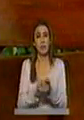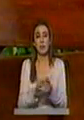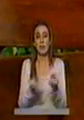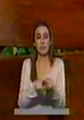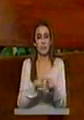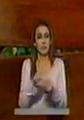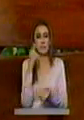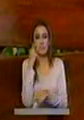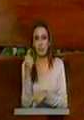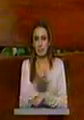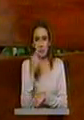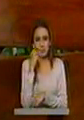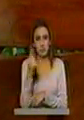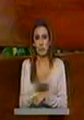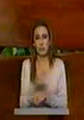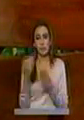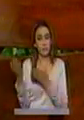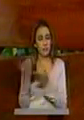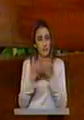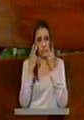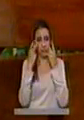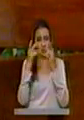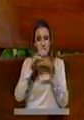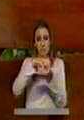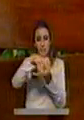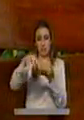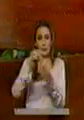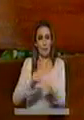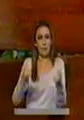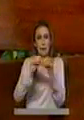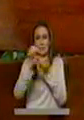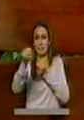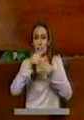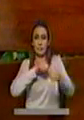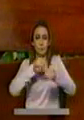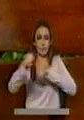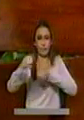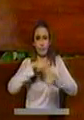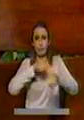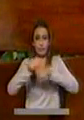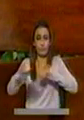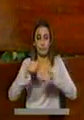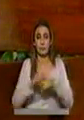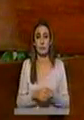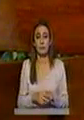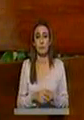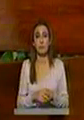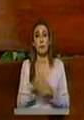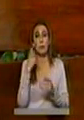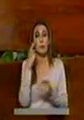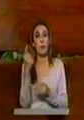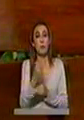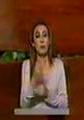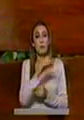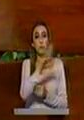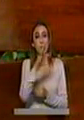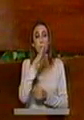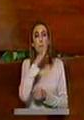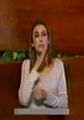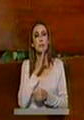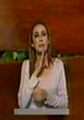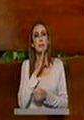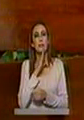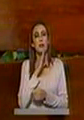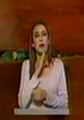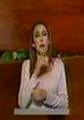también de los esmeraldeños. Fueron las dos provincias donde más se sintió este movimiento telúrico, puso a prueba su tenacidad. Hay